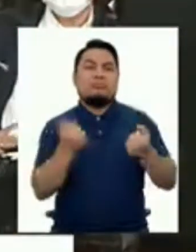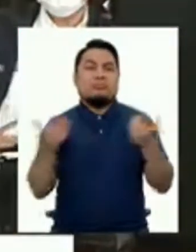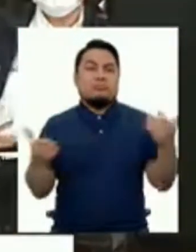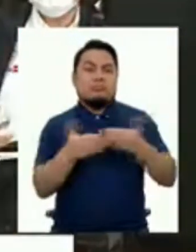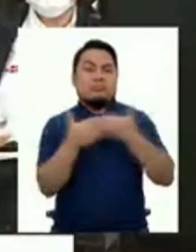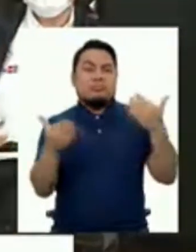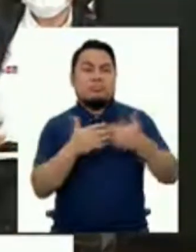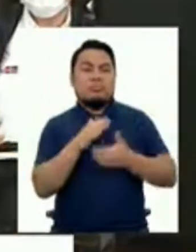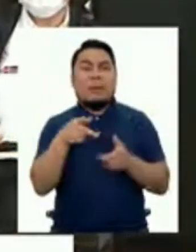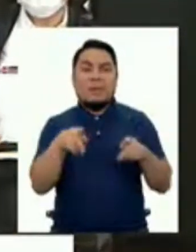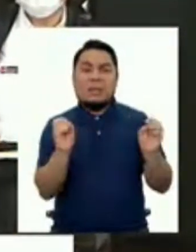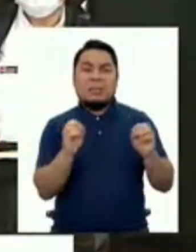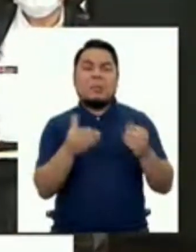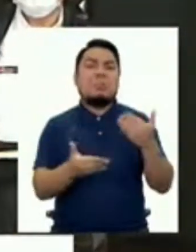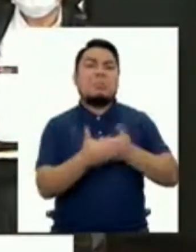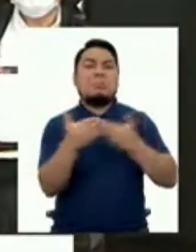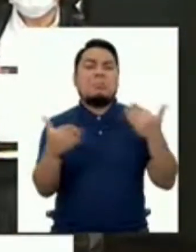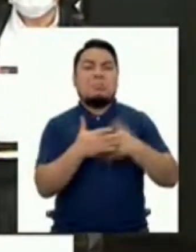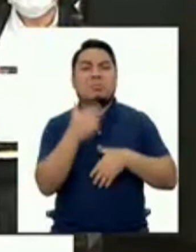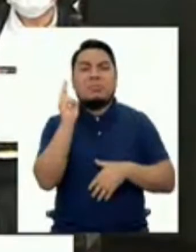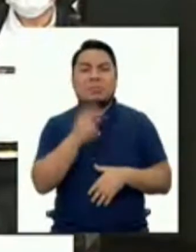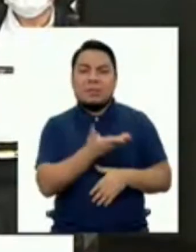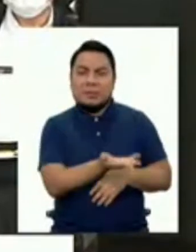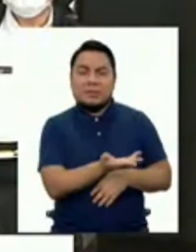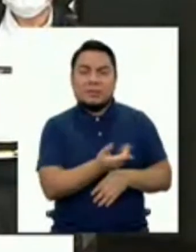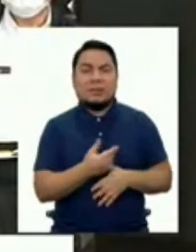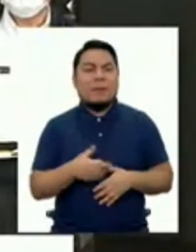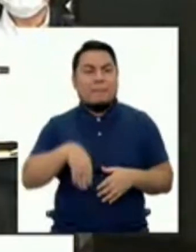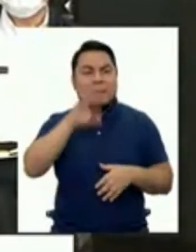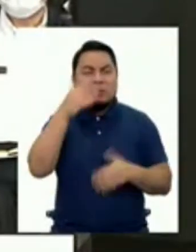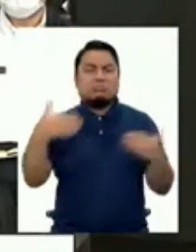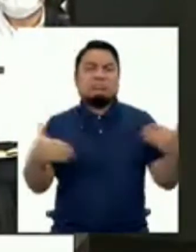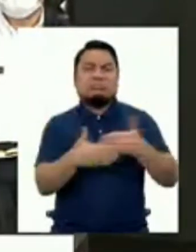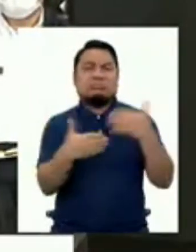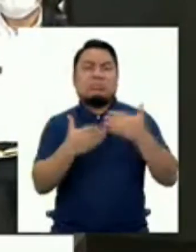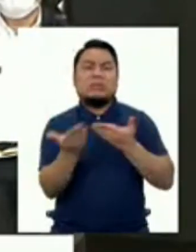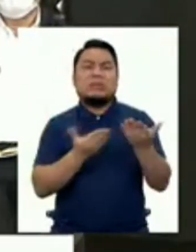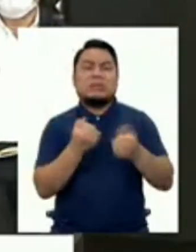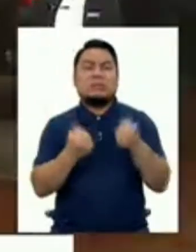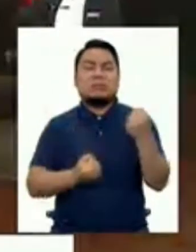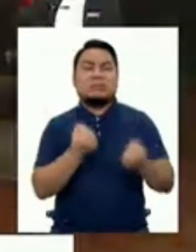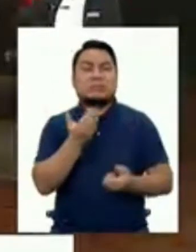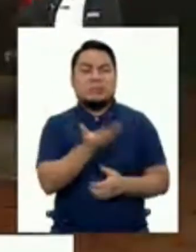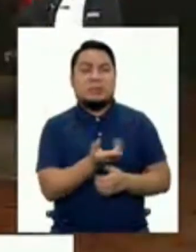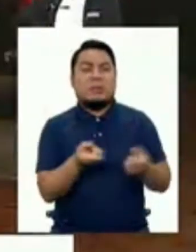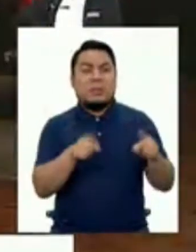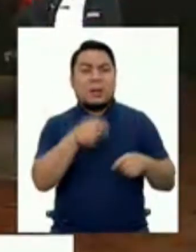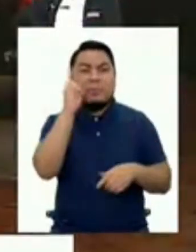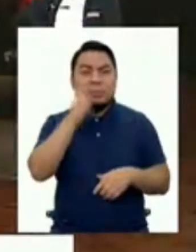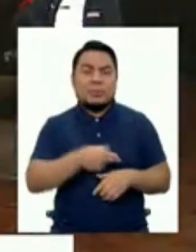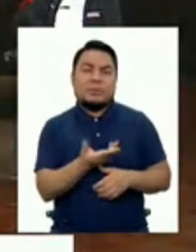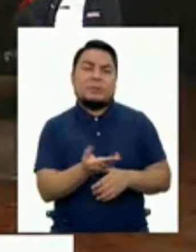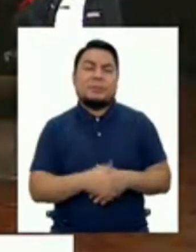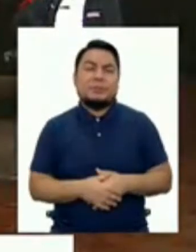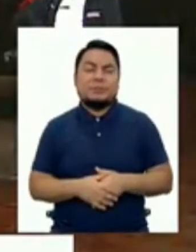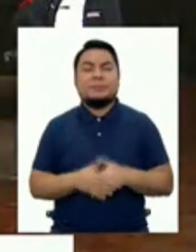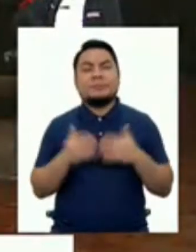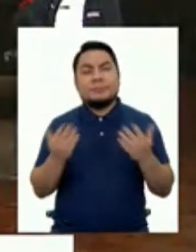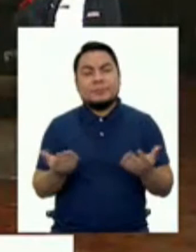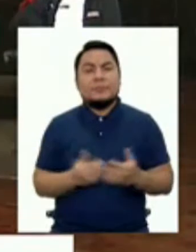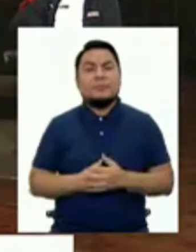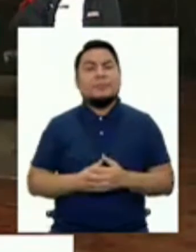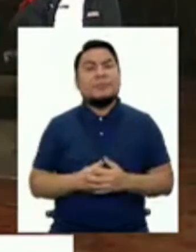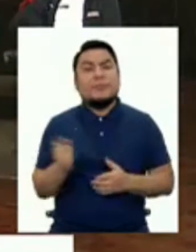motos lineales, servicio ilegal. Es el que más circula haciendo servicio de transporte cuando está prohibido. Sin